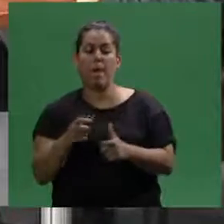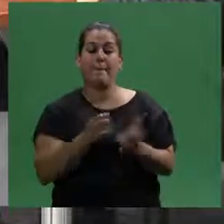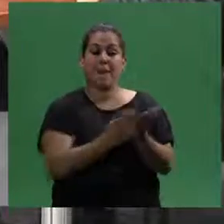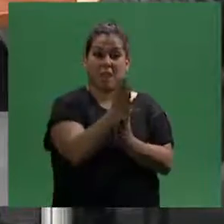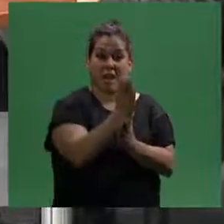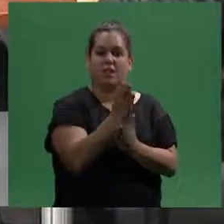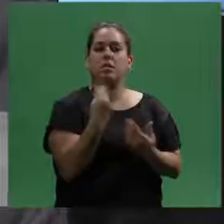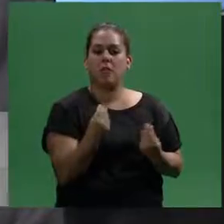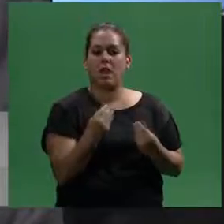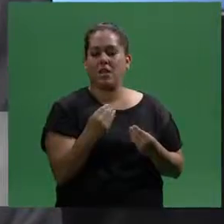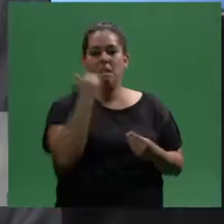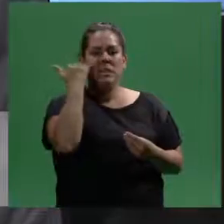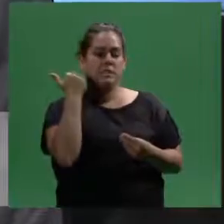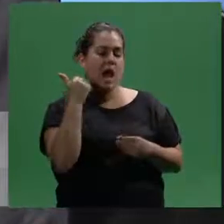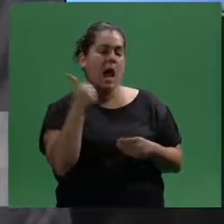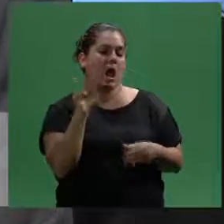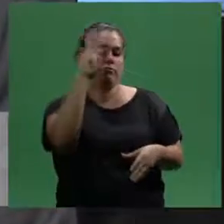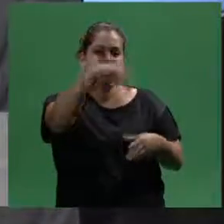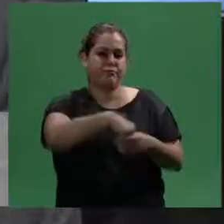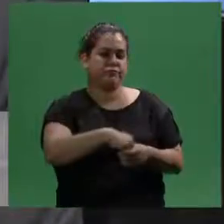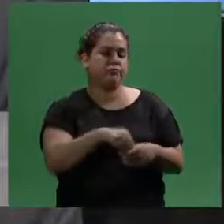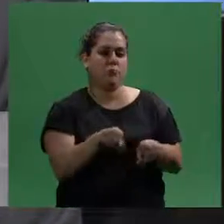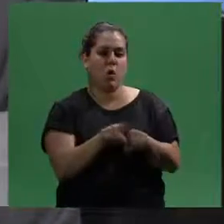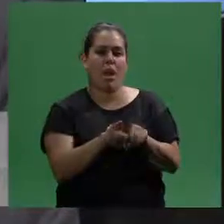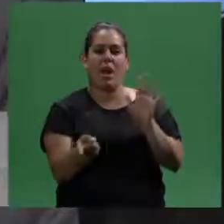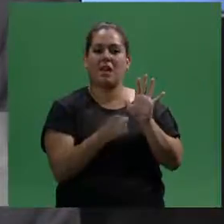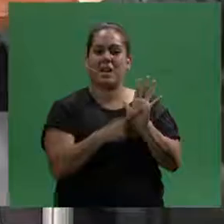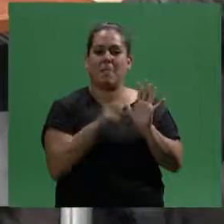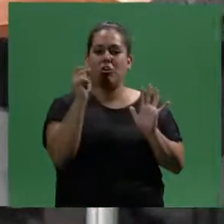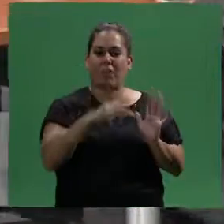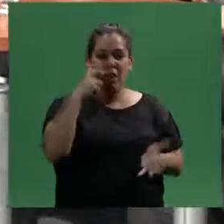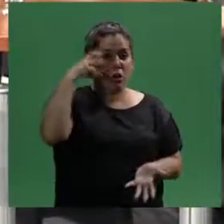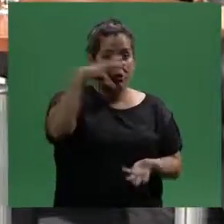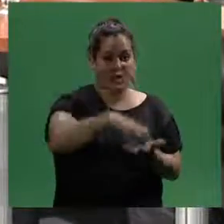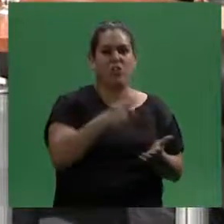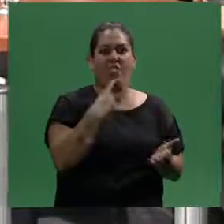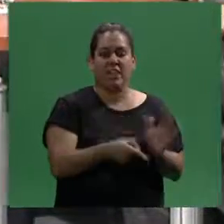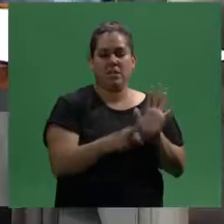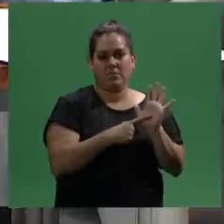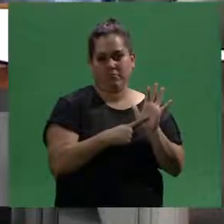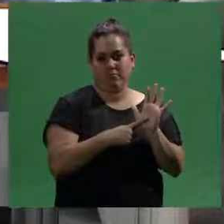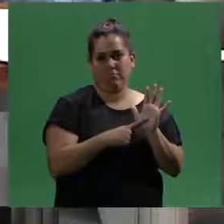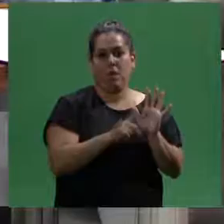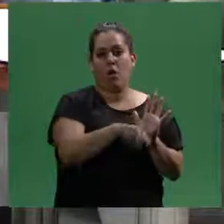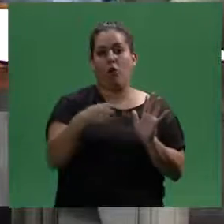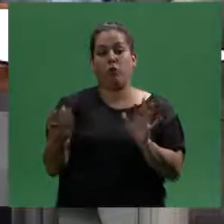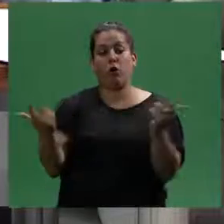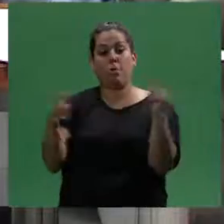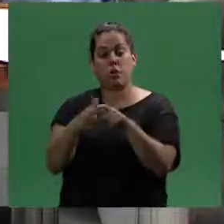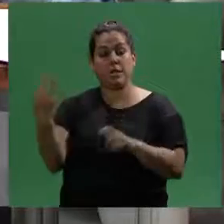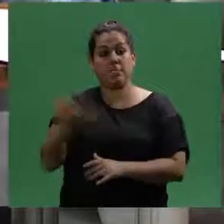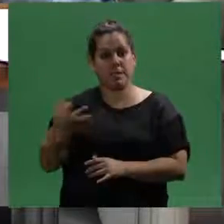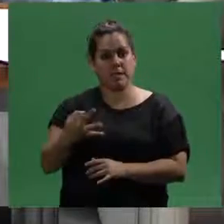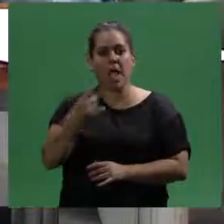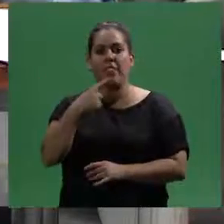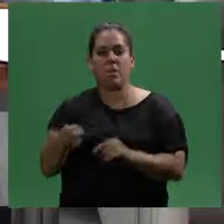permanentes son las comisiones que están en su competencia asignada en el reglamento de la Cámara, y las comisiones especiales son